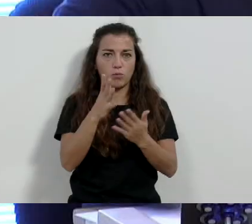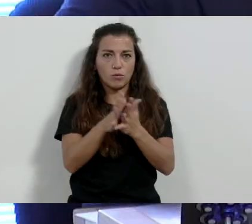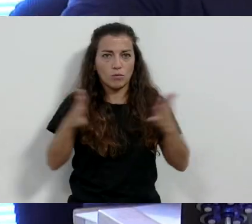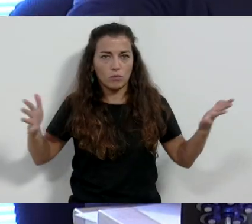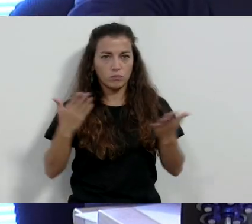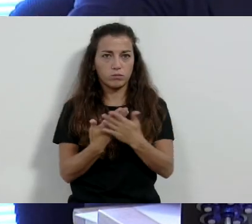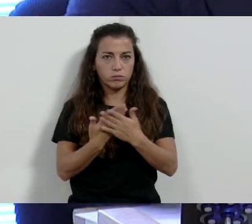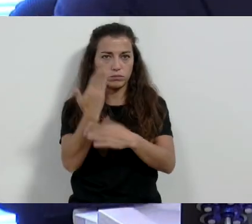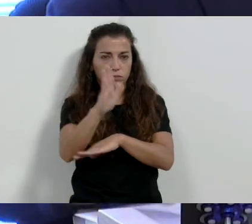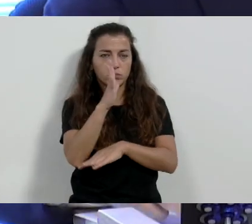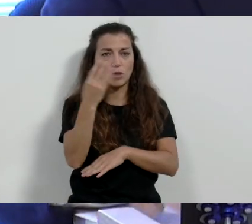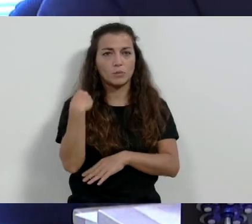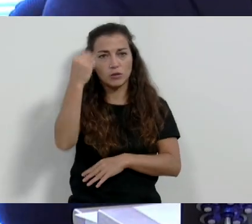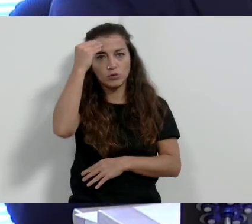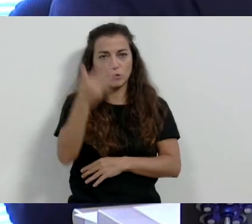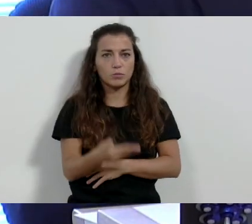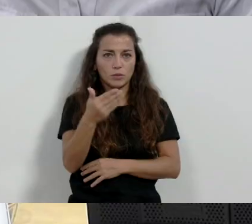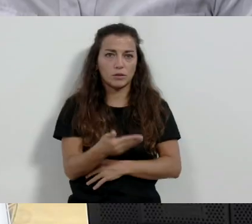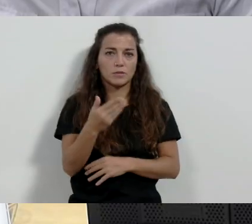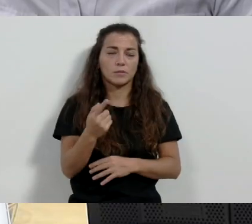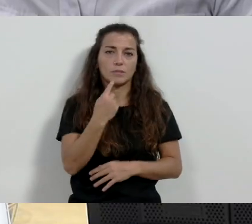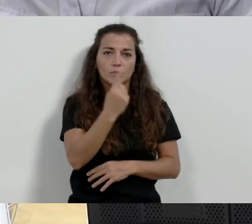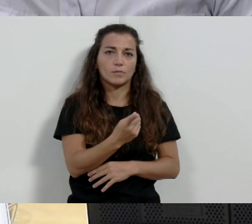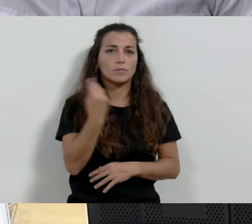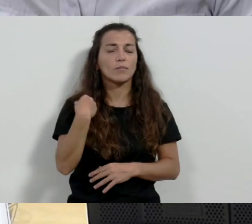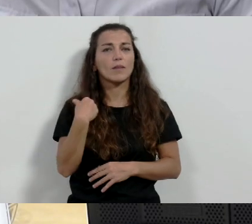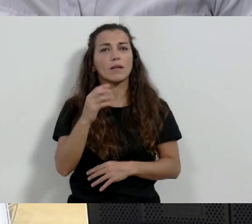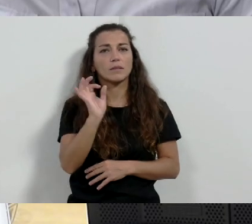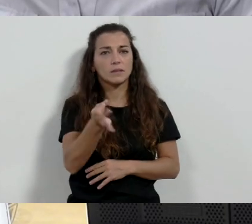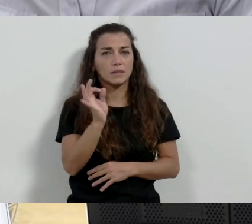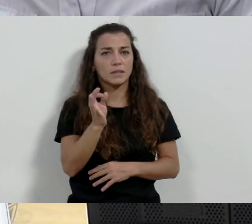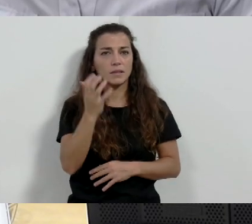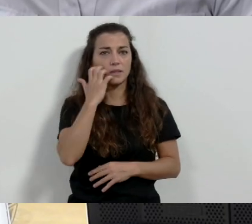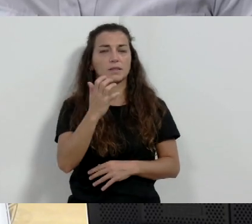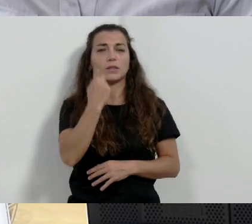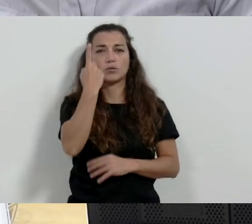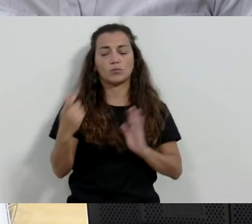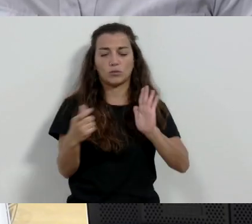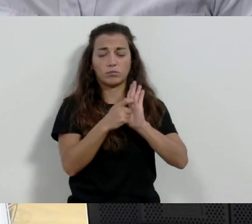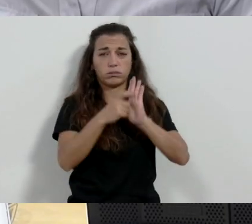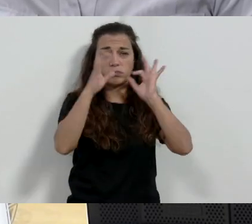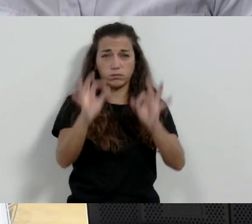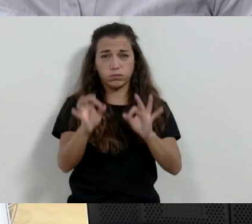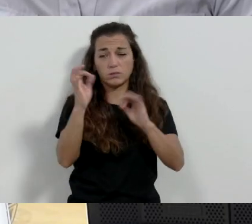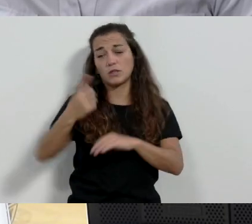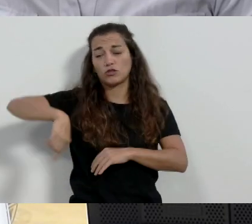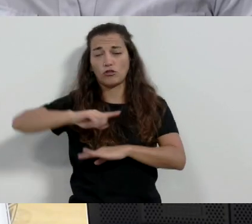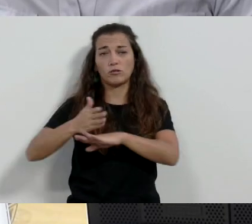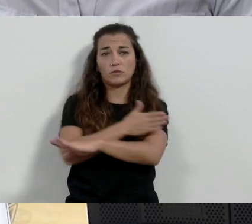esta propuesta, porque yo creo que es importante, como digo. Pero efectivamente debe ser algo extraño porque sí que es una partida, como digo. Además, fue una decisión que